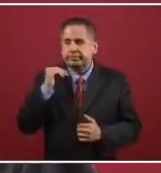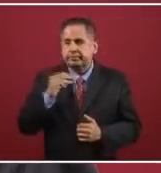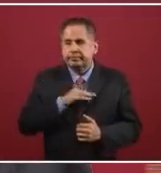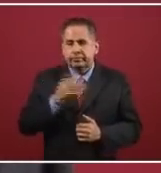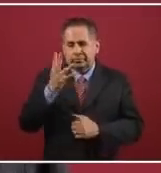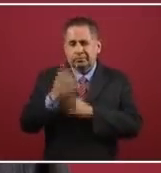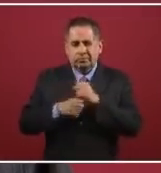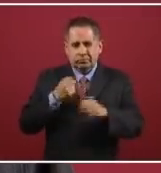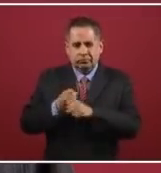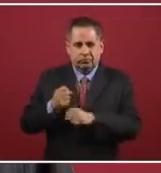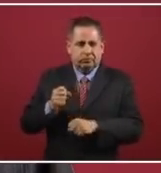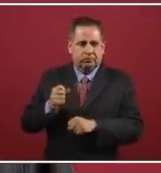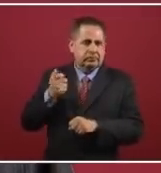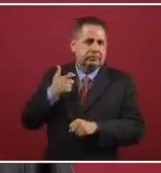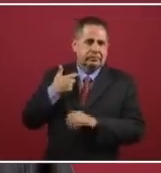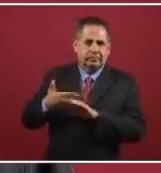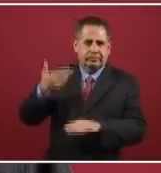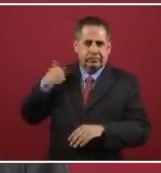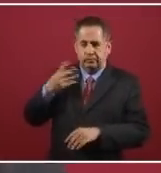4 años.